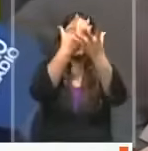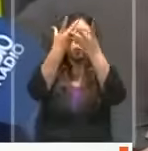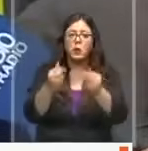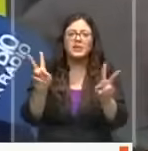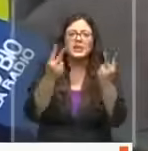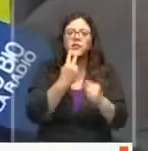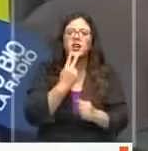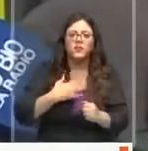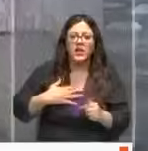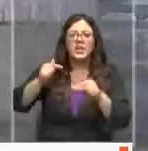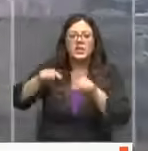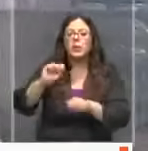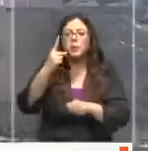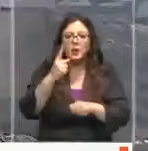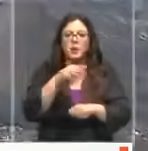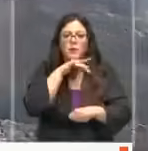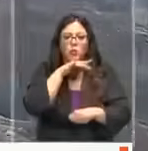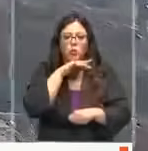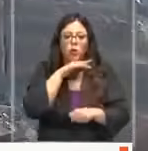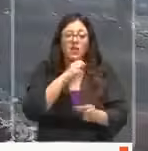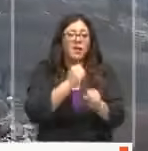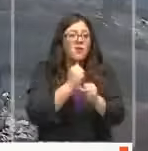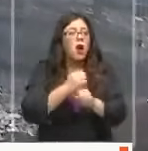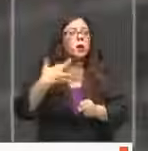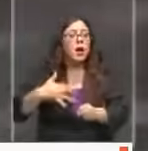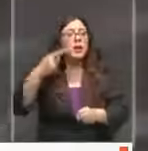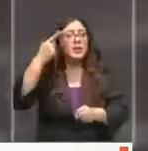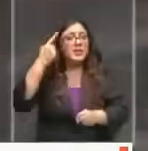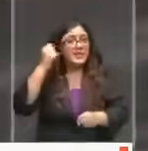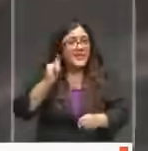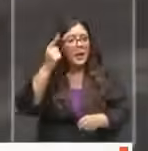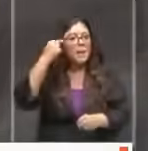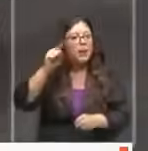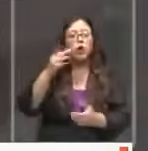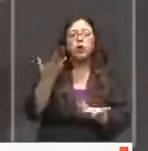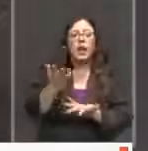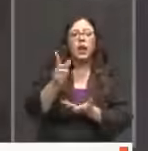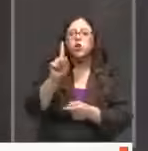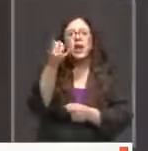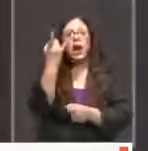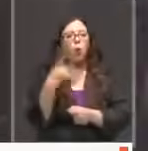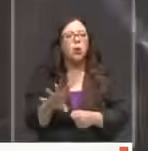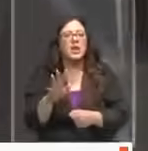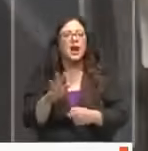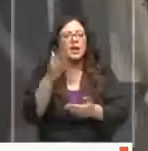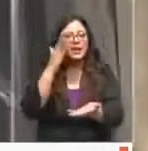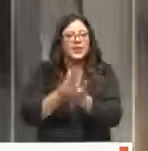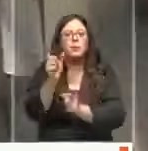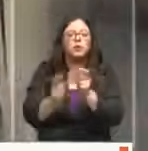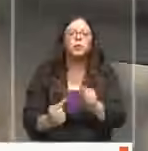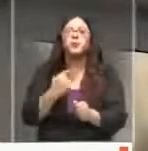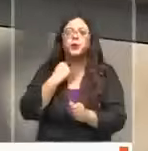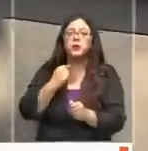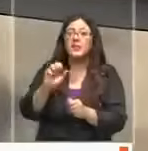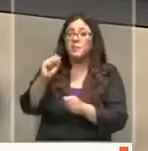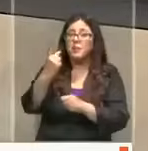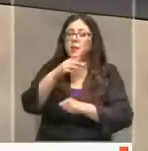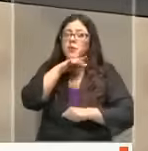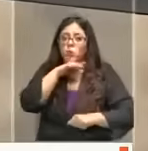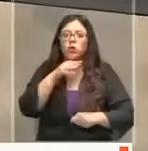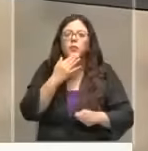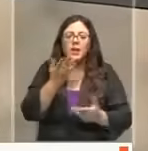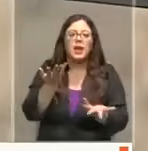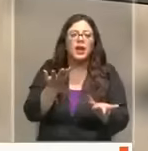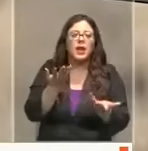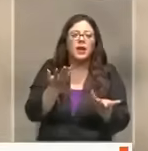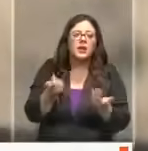y en eso estamos desde el primer minuto. Labores primordiales, pero no las únicas que exigen los afectados, porque desde el primer minuto también han regresado